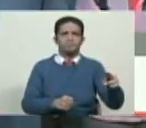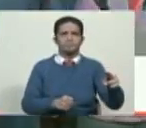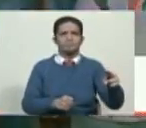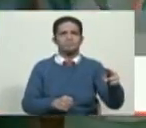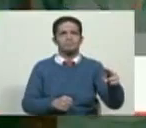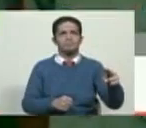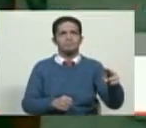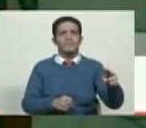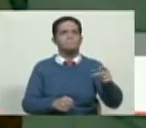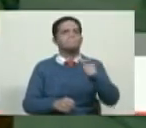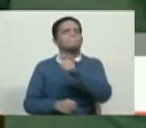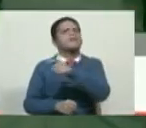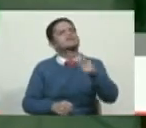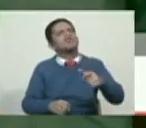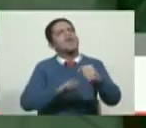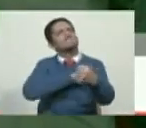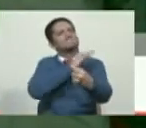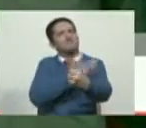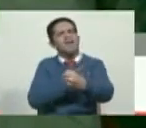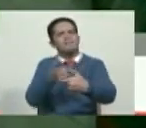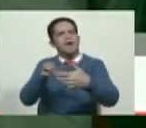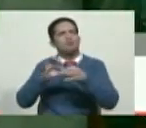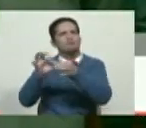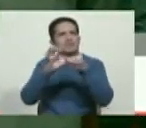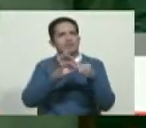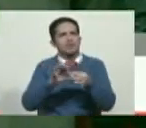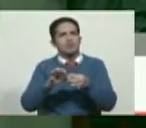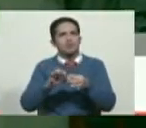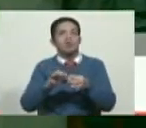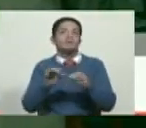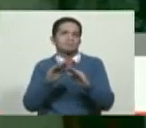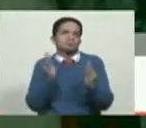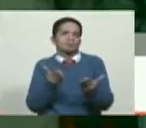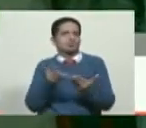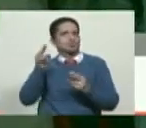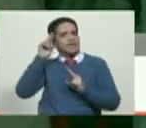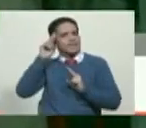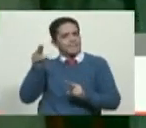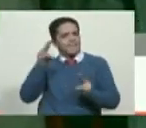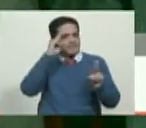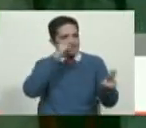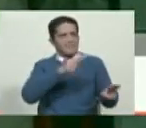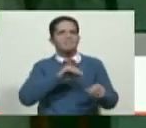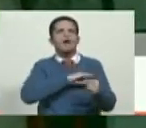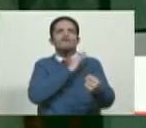están unidos, a los fuertes. Es el mundo que se respeta a los fuertes.